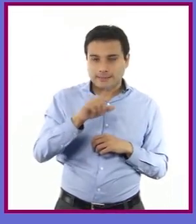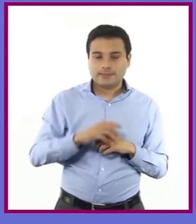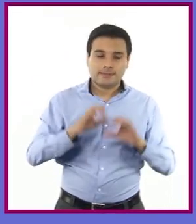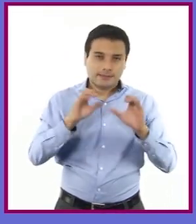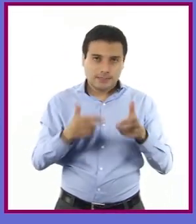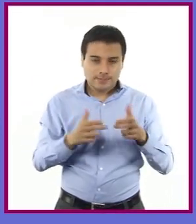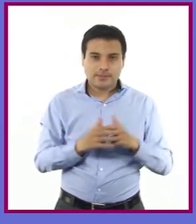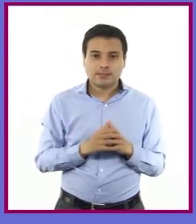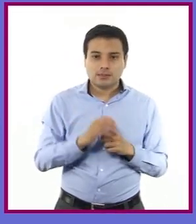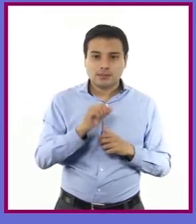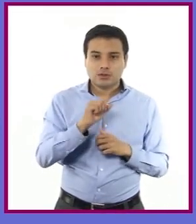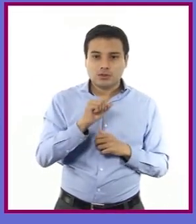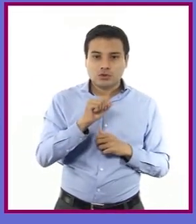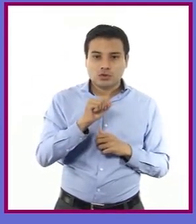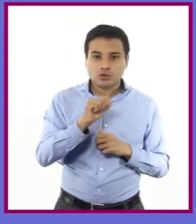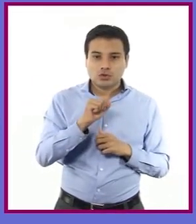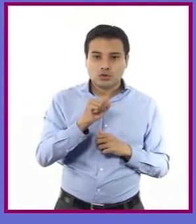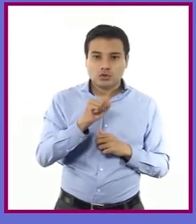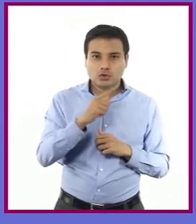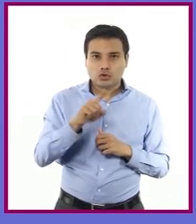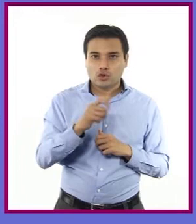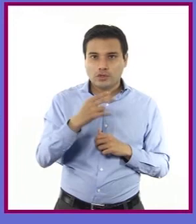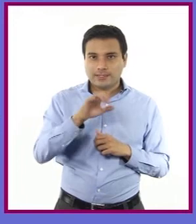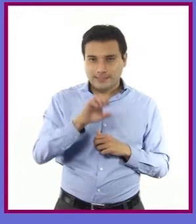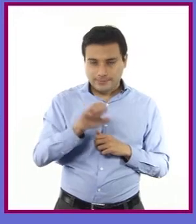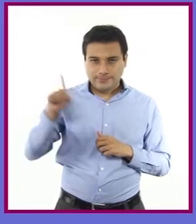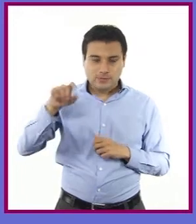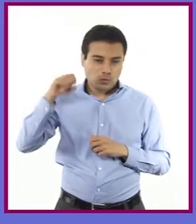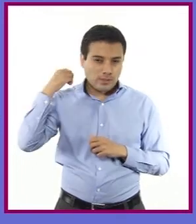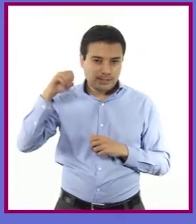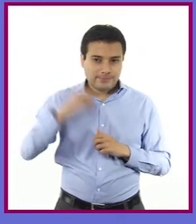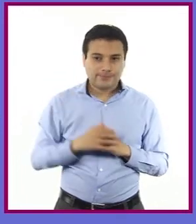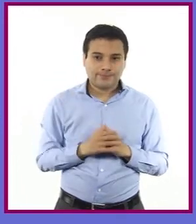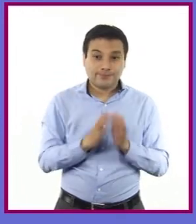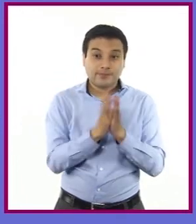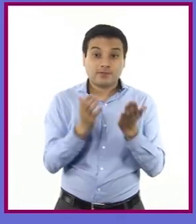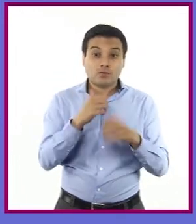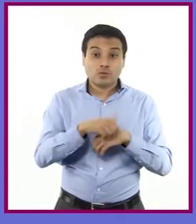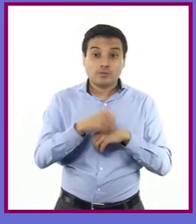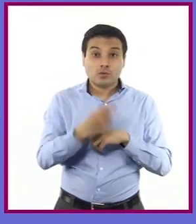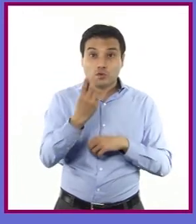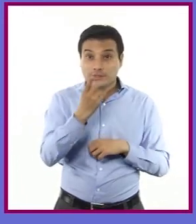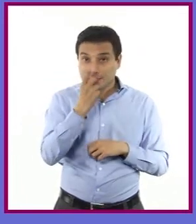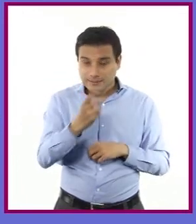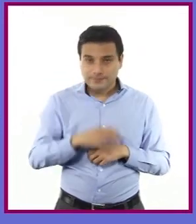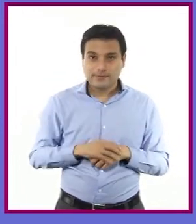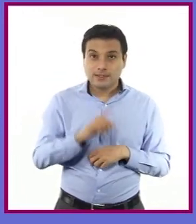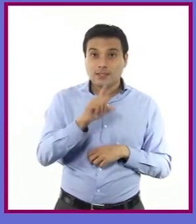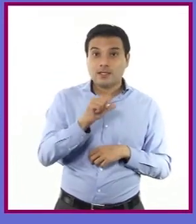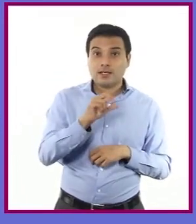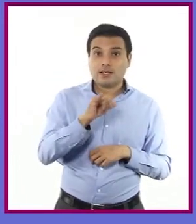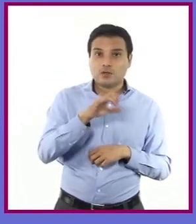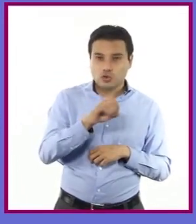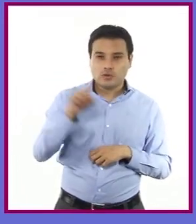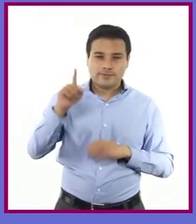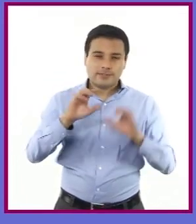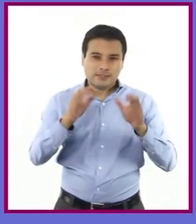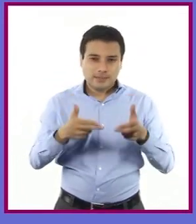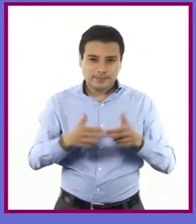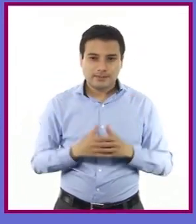Oaxaca. Y la fuente 2 nos habla de que el lacandón en el noreste de Chiapas y